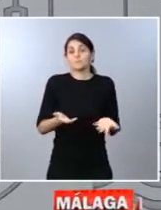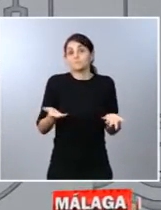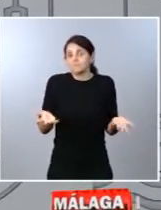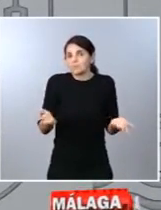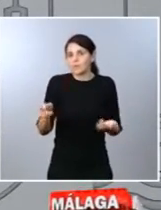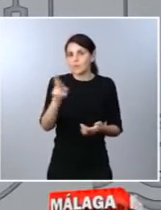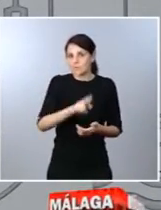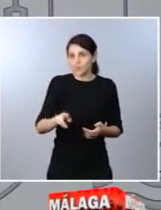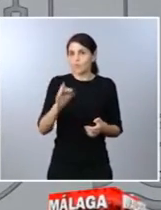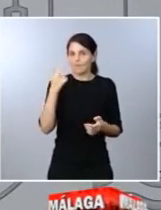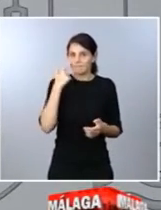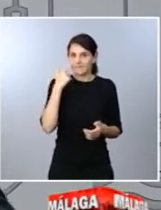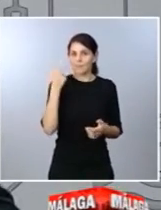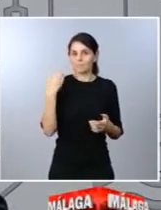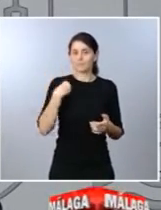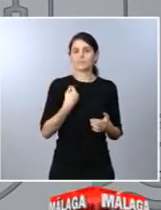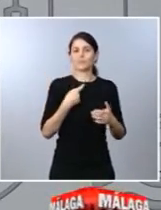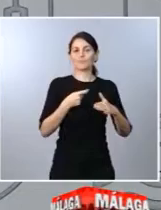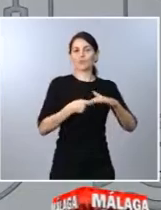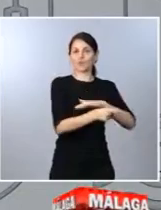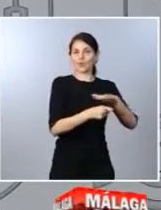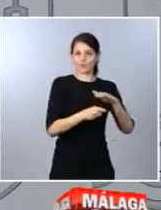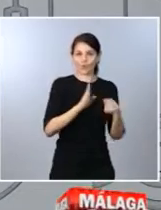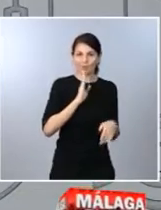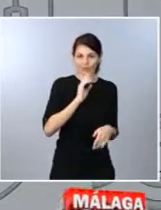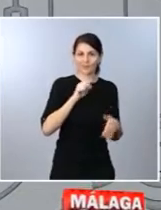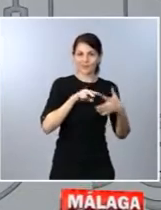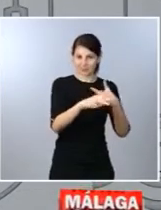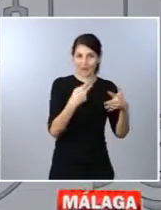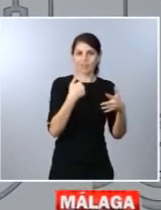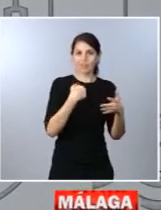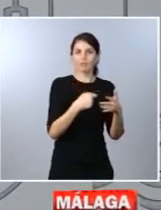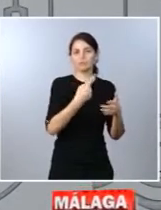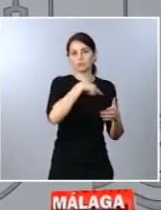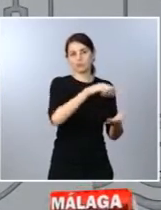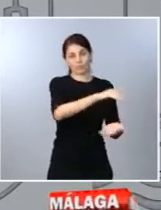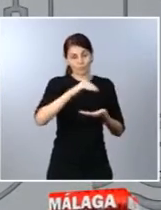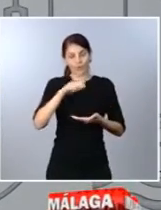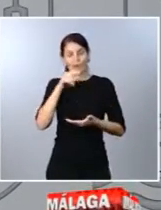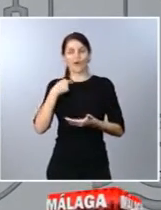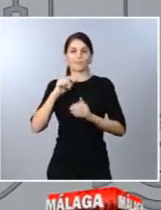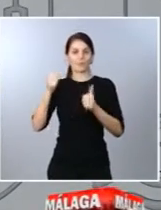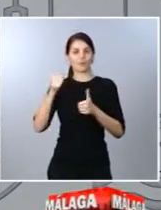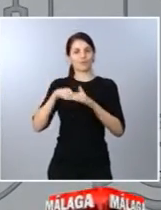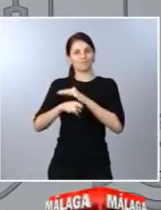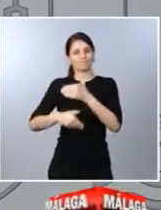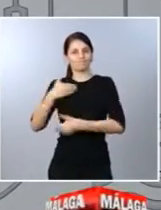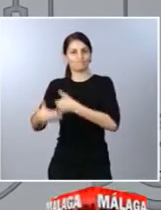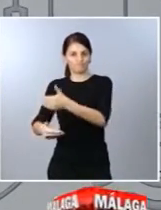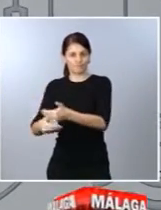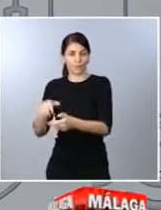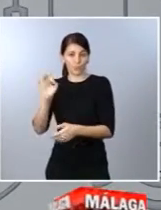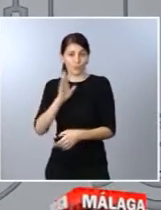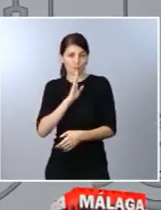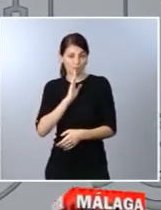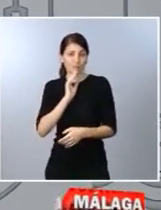del expediente que, como usted bien comenta, si ha entrado por la vía de lo que ha sido el portal de transparencia,